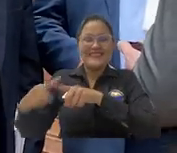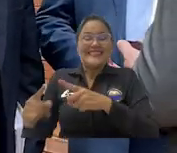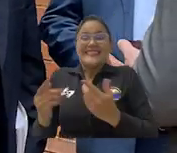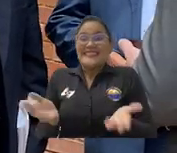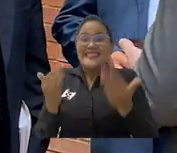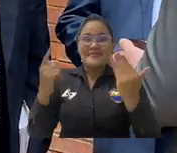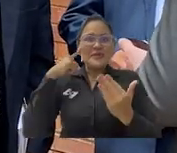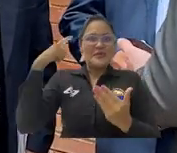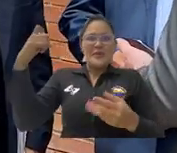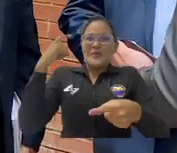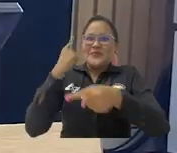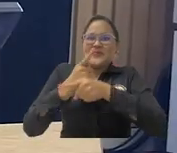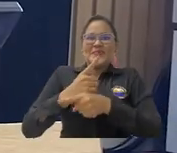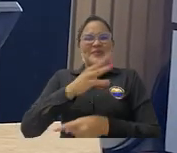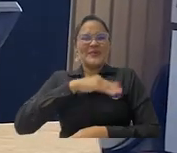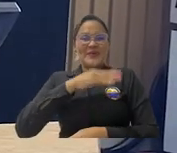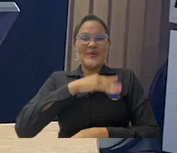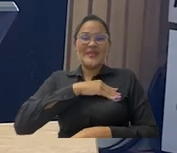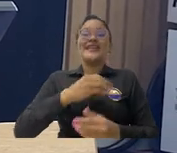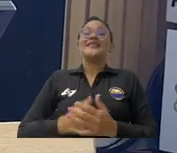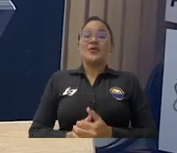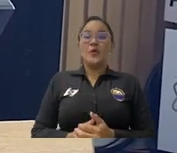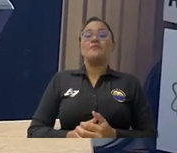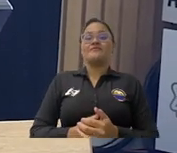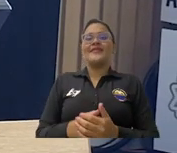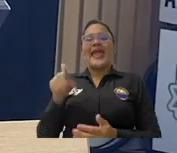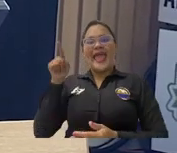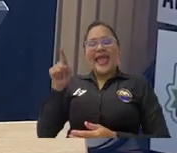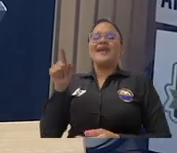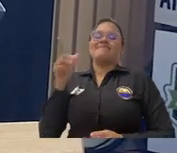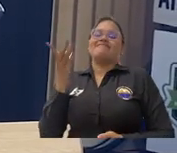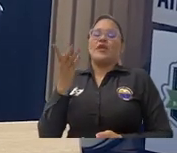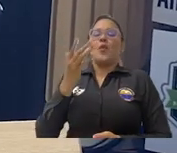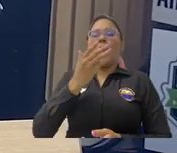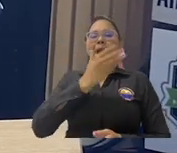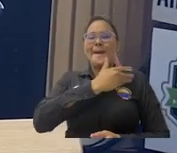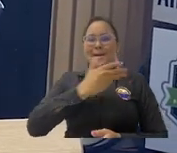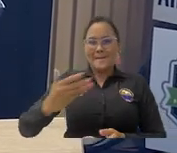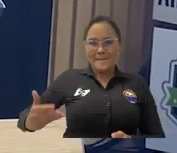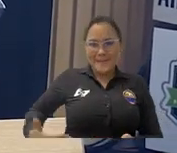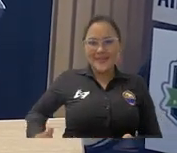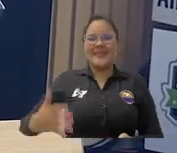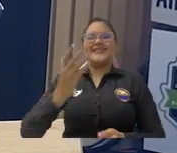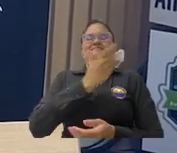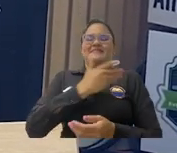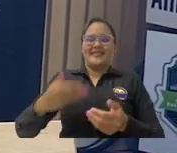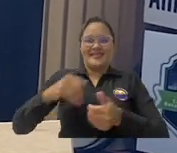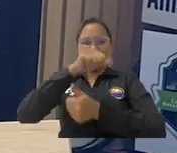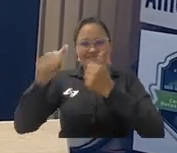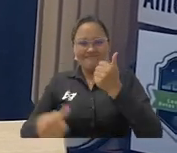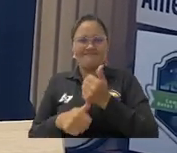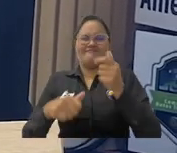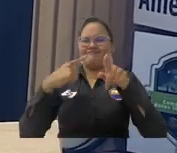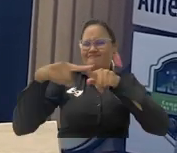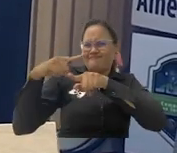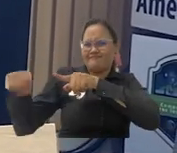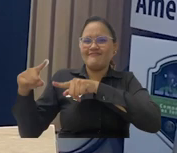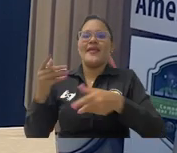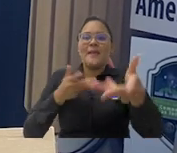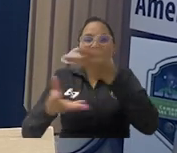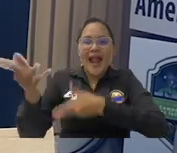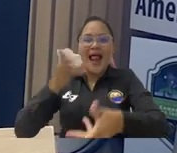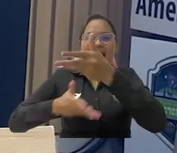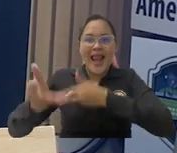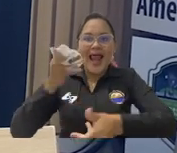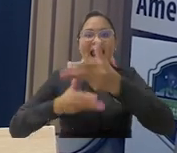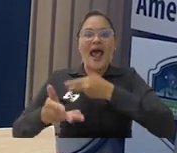Andina de Universidades. En el Comité Técnico de Acreditación, él como presidente y yo como vicepresidenta, y también con todos los otros consejeros